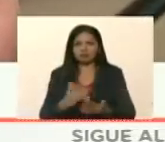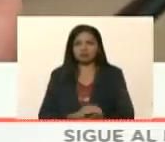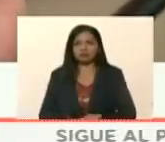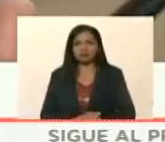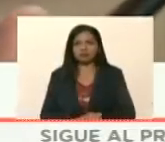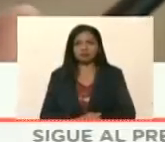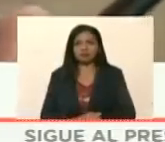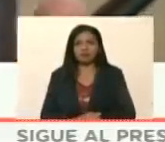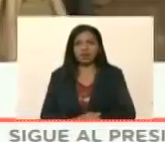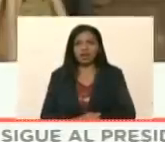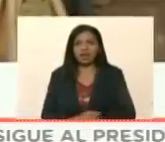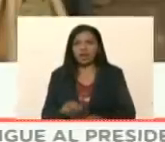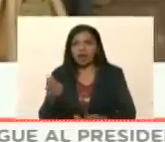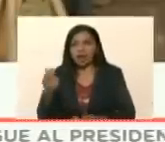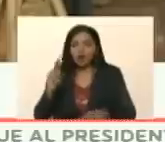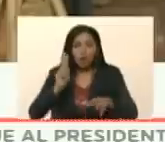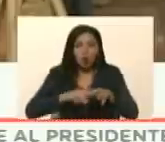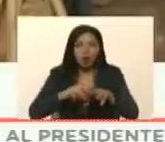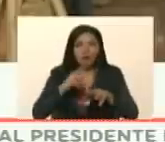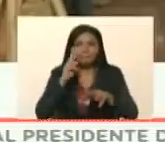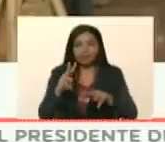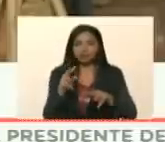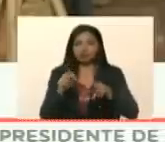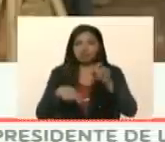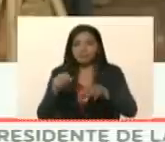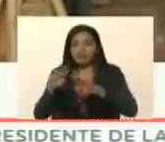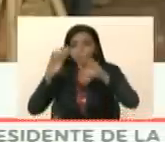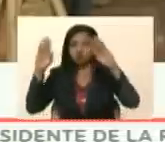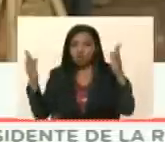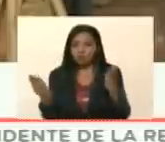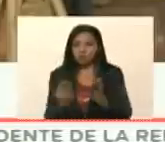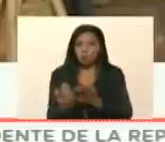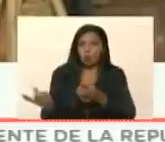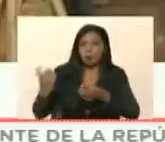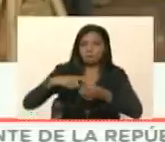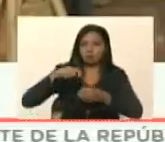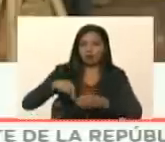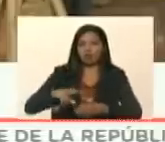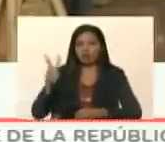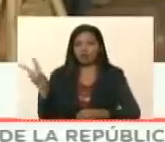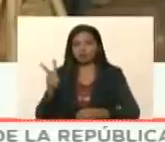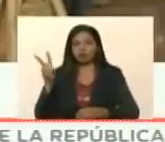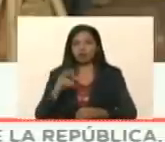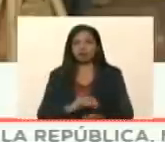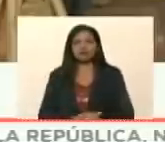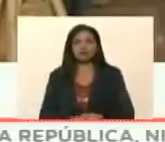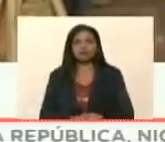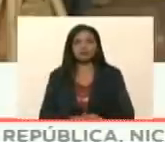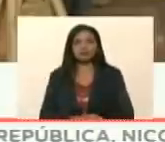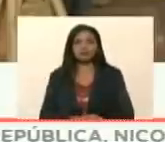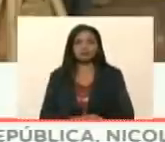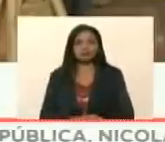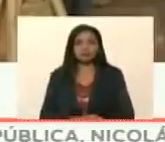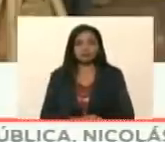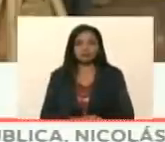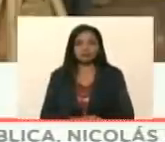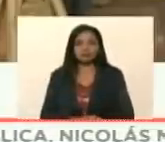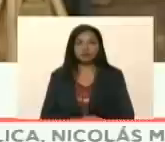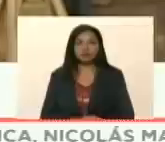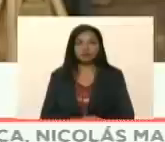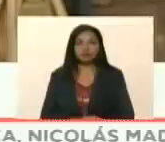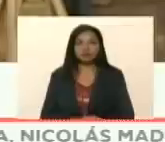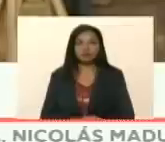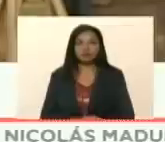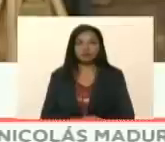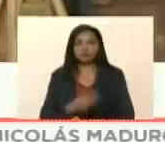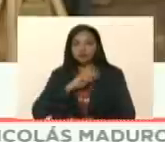Sabroso. Bueno, aquí viene, mira, semillas del mundo. Bueno, no quiero desordenar esto. No quiero